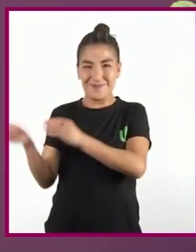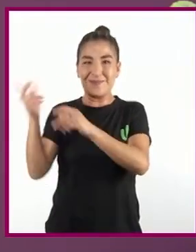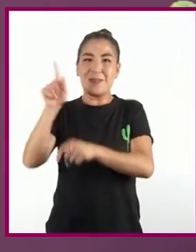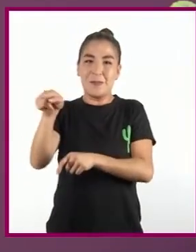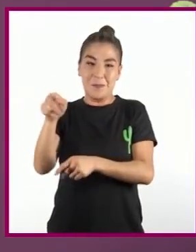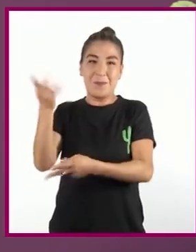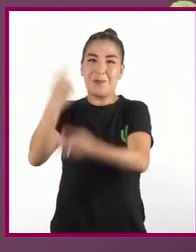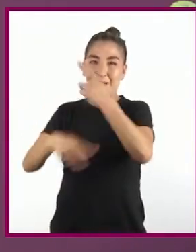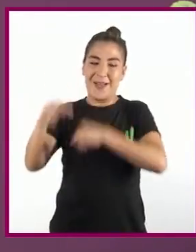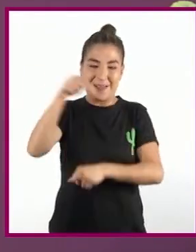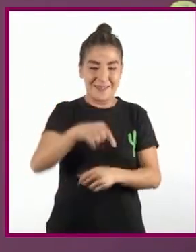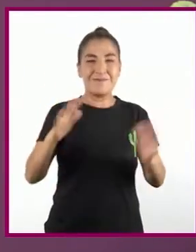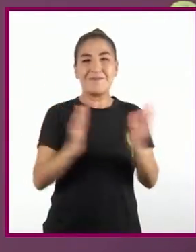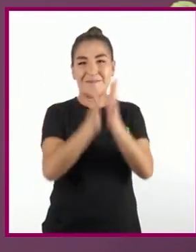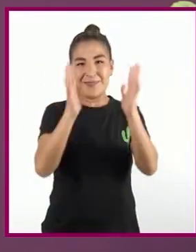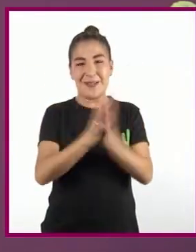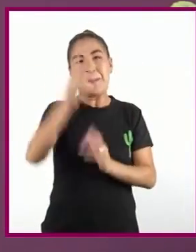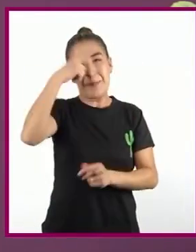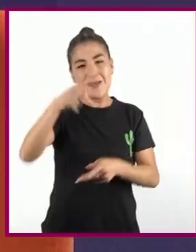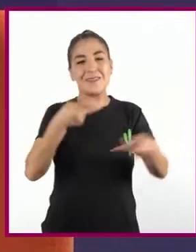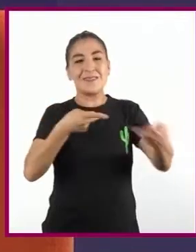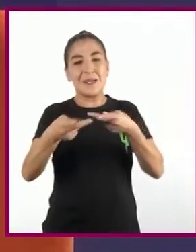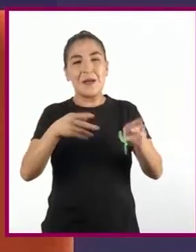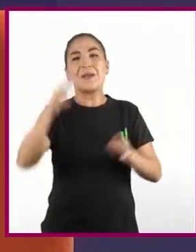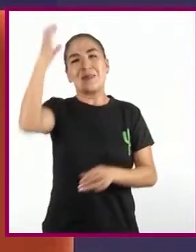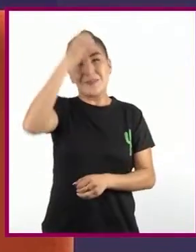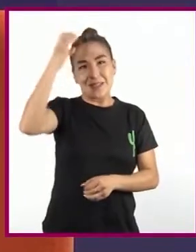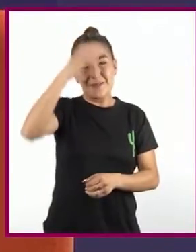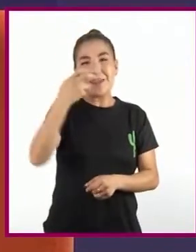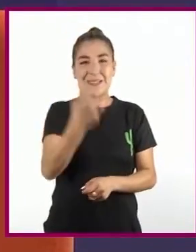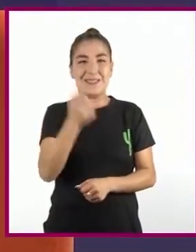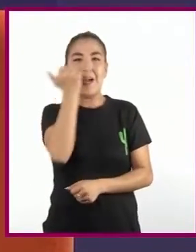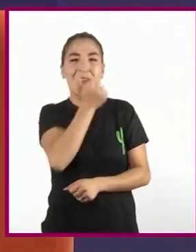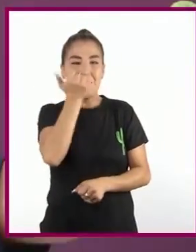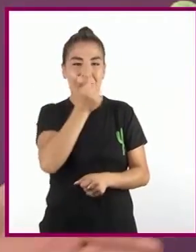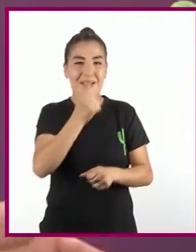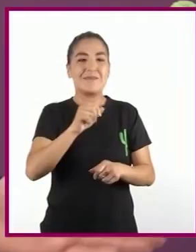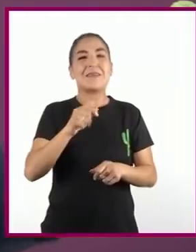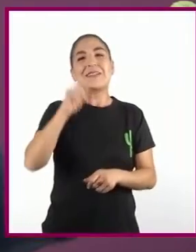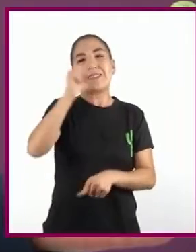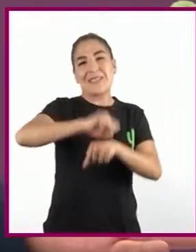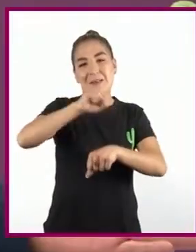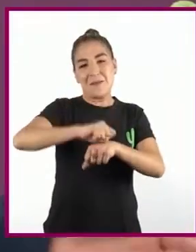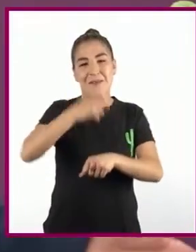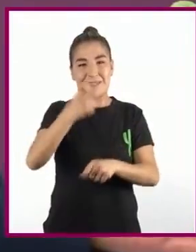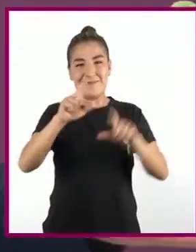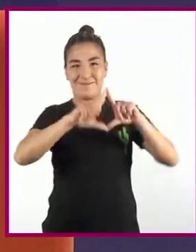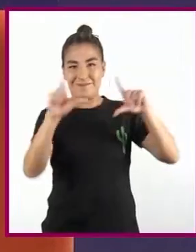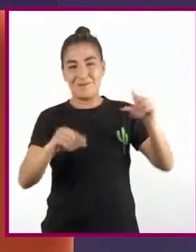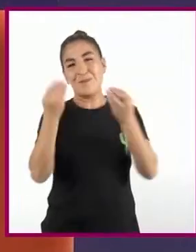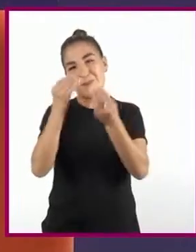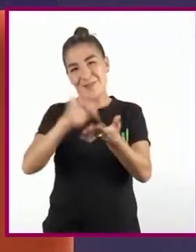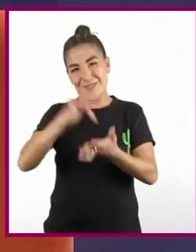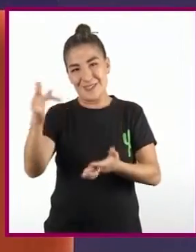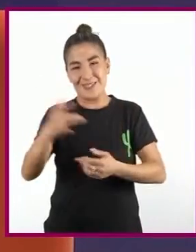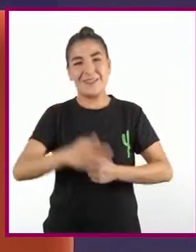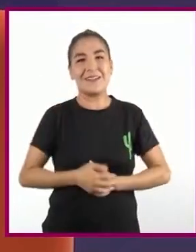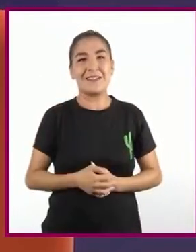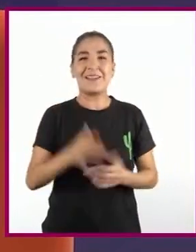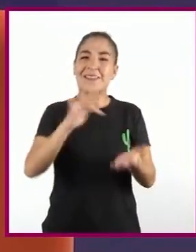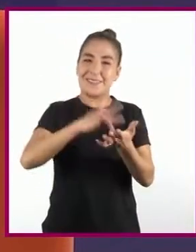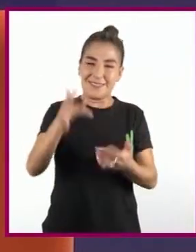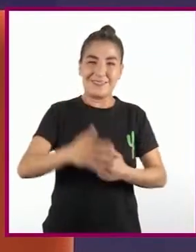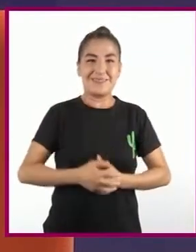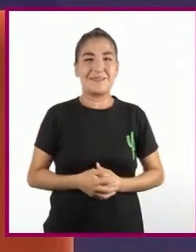valiosa participación en pro de la formación científica de los alumnos de nivel secundaria de nuestra nación. Muchas gracias.